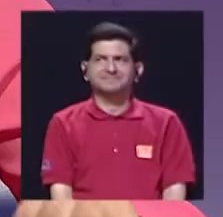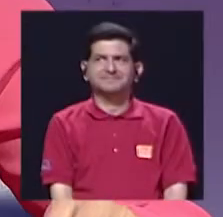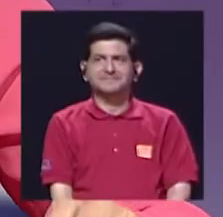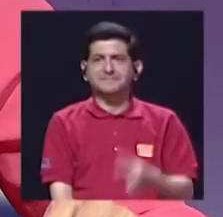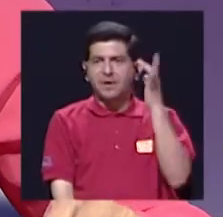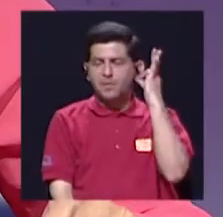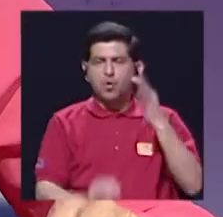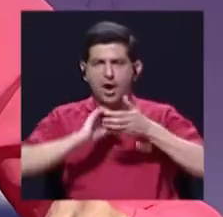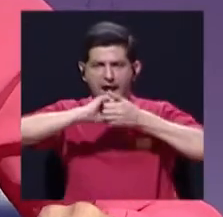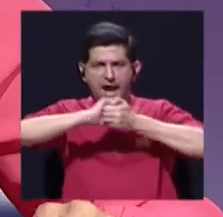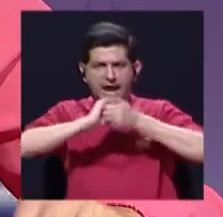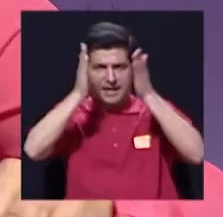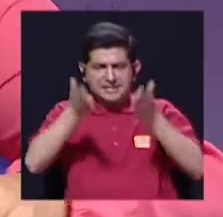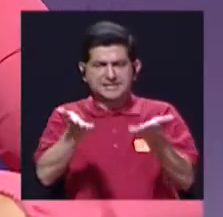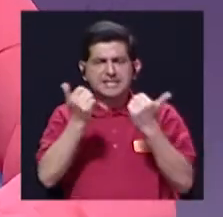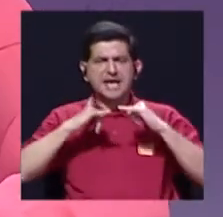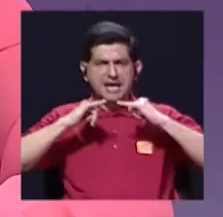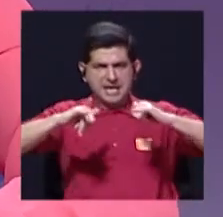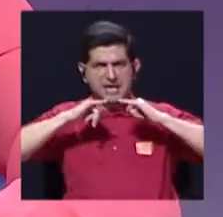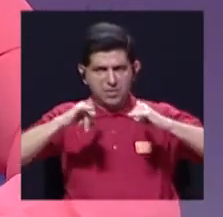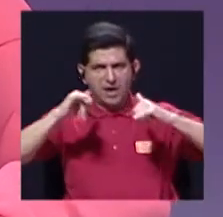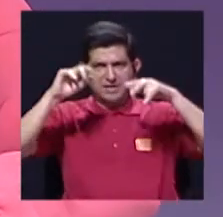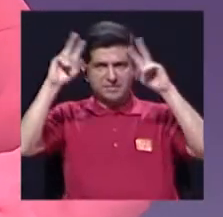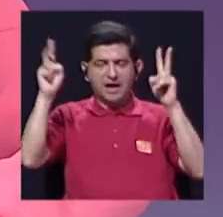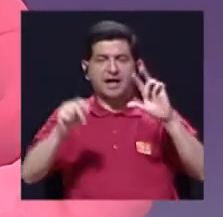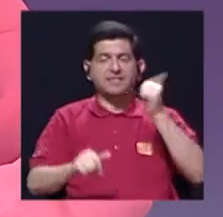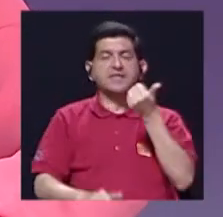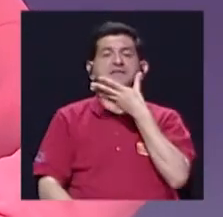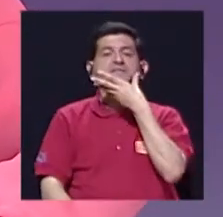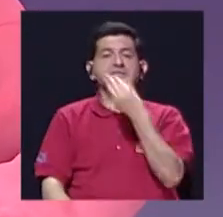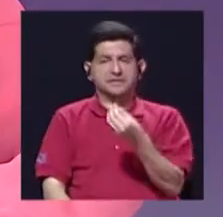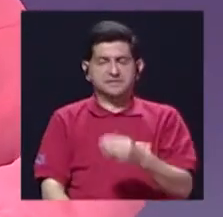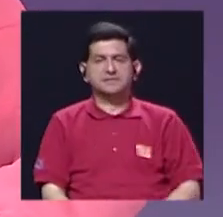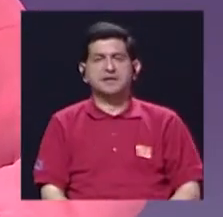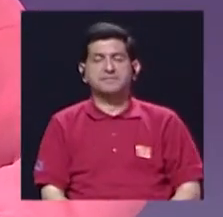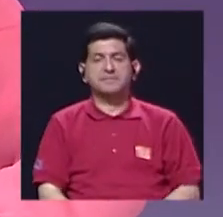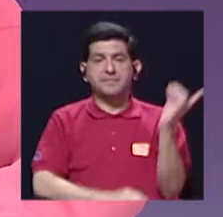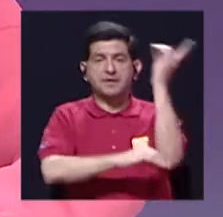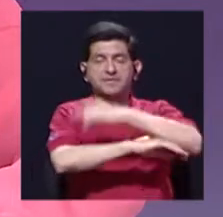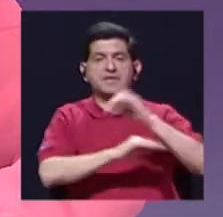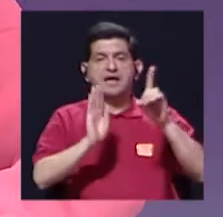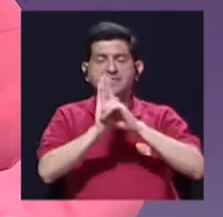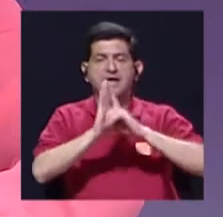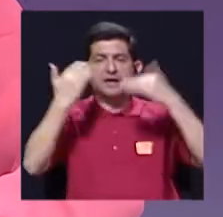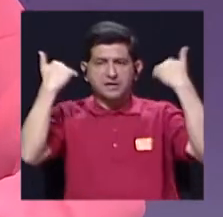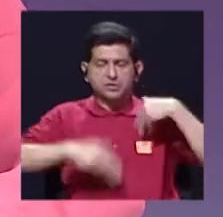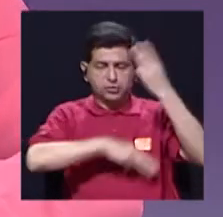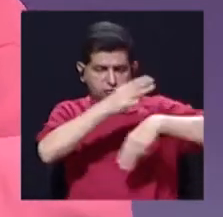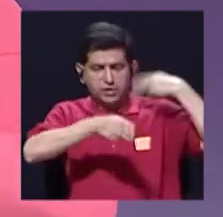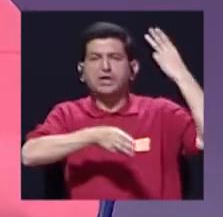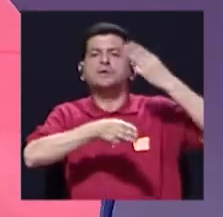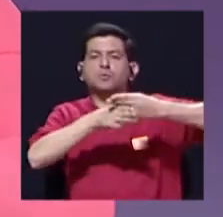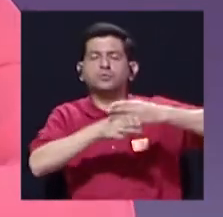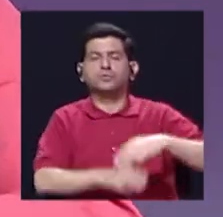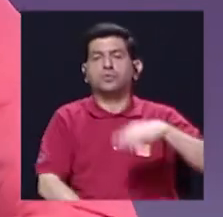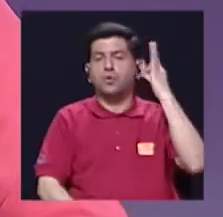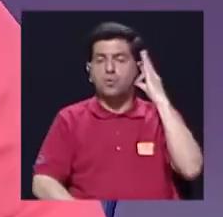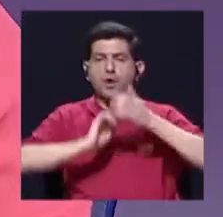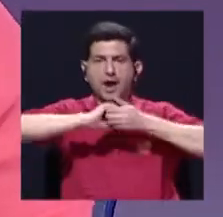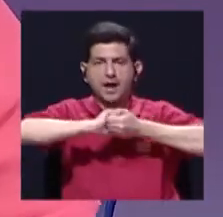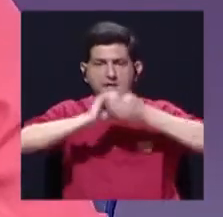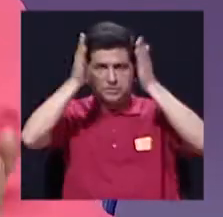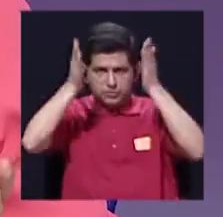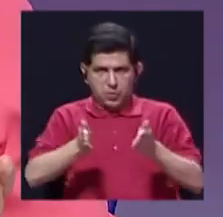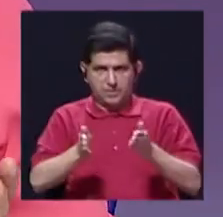Mujeres cooperativistas quieren igualdad. Precisamente el 10 de diciembre se celebra el Día de los Derechos Humanos a nivel mundial, ¿verdad? Las mujeres